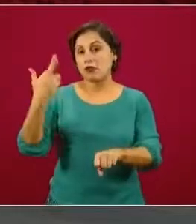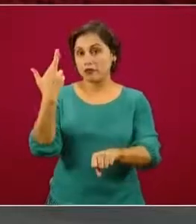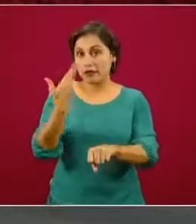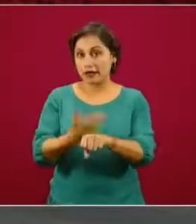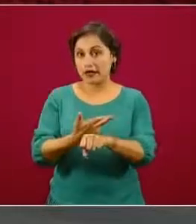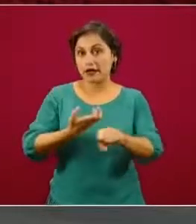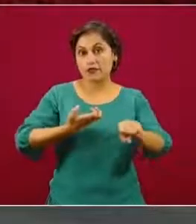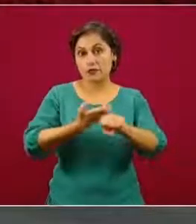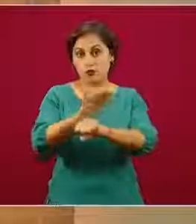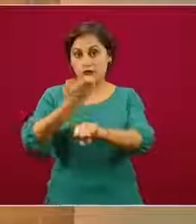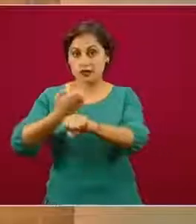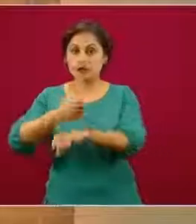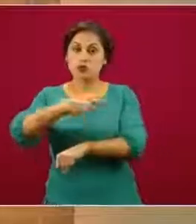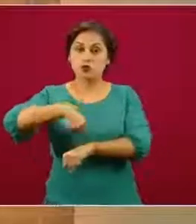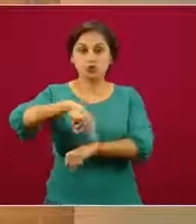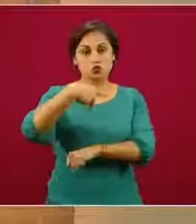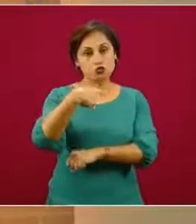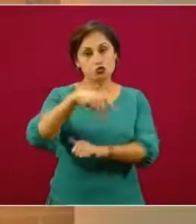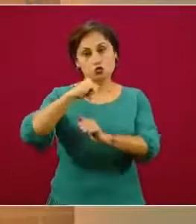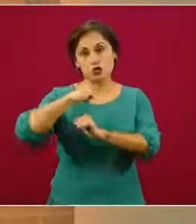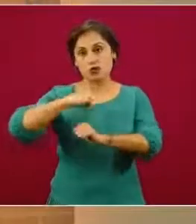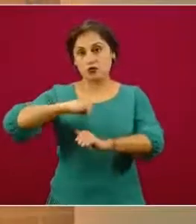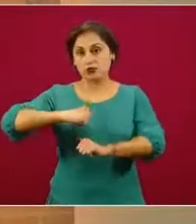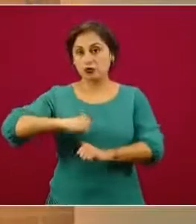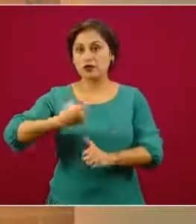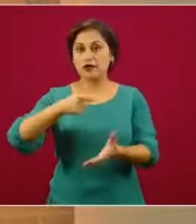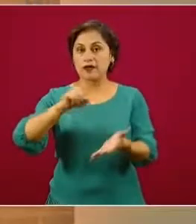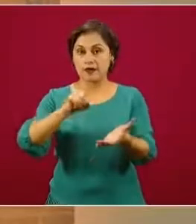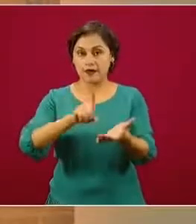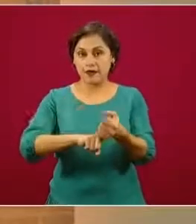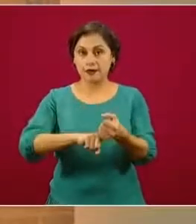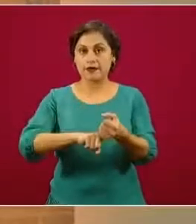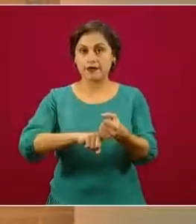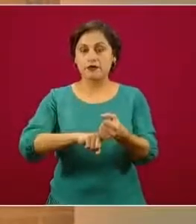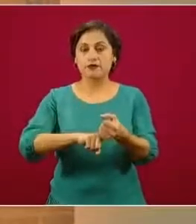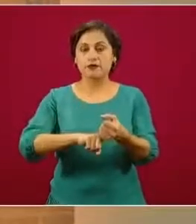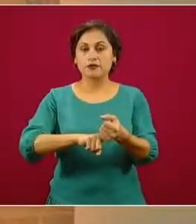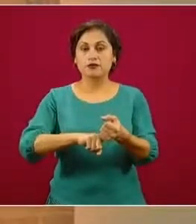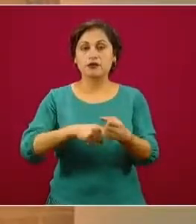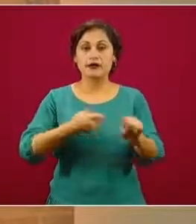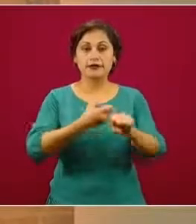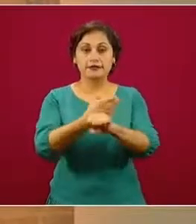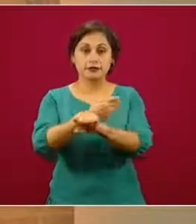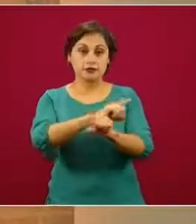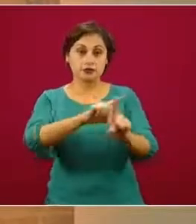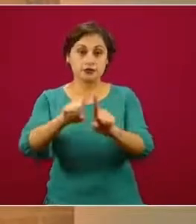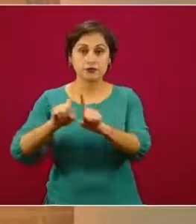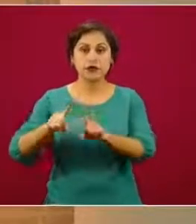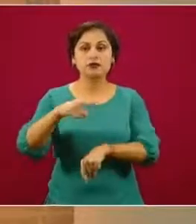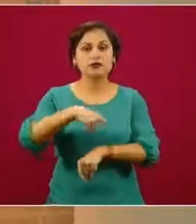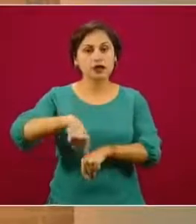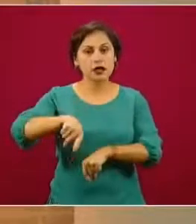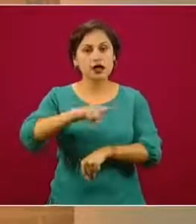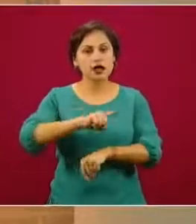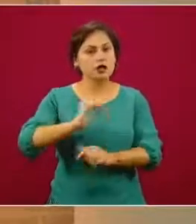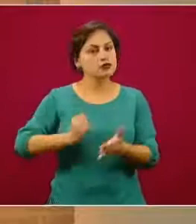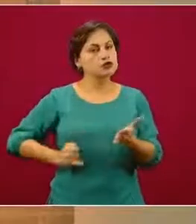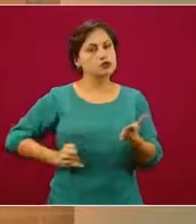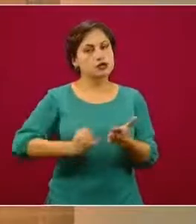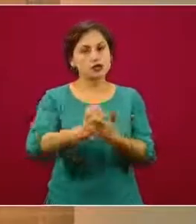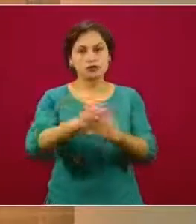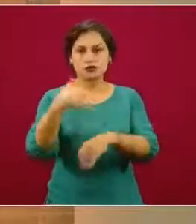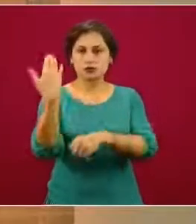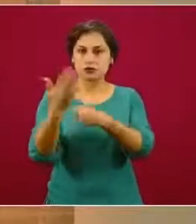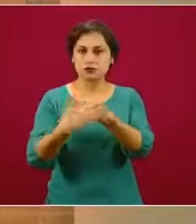que son autoridades sanitarias en sus territorios, tomarán decisiones, estoy seguro, muy oportunas y